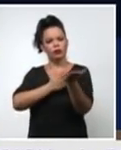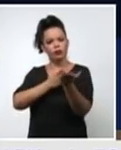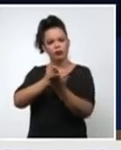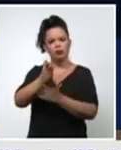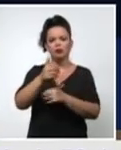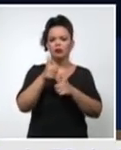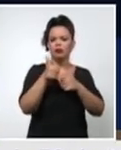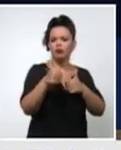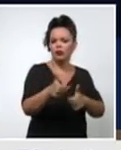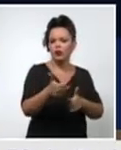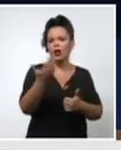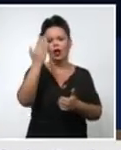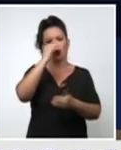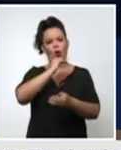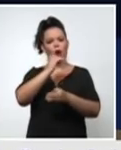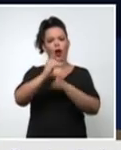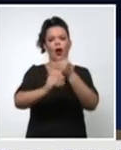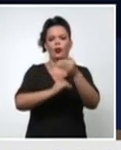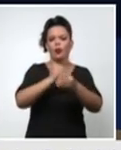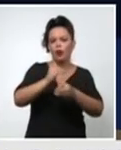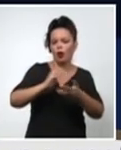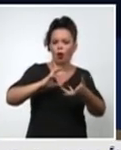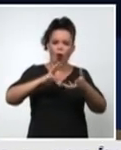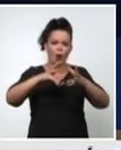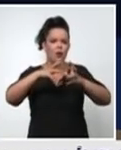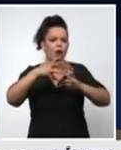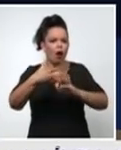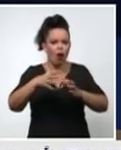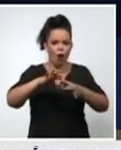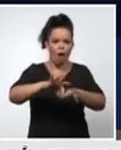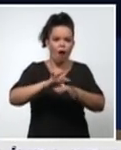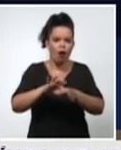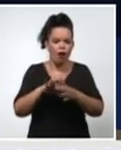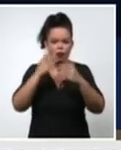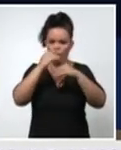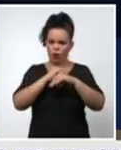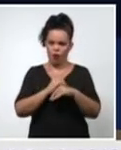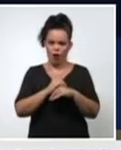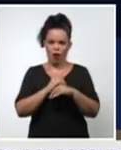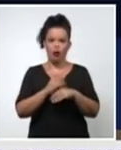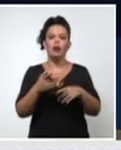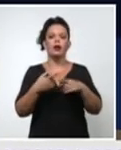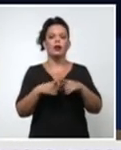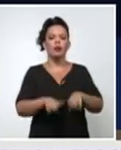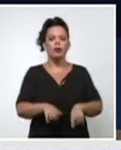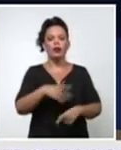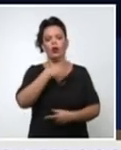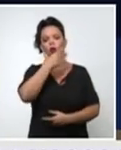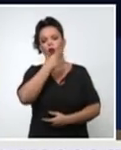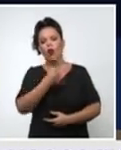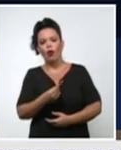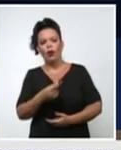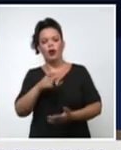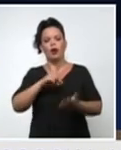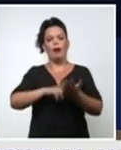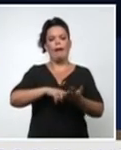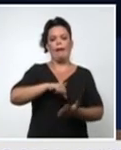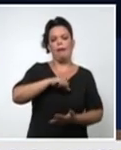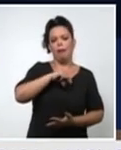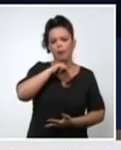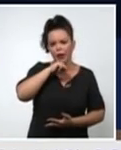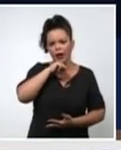han tenido complicaciones. Digo, para que los jóvenes y los padres de los niños más chiquitos nos demos